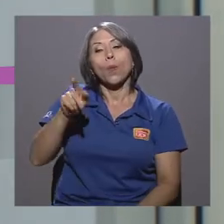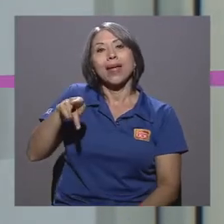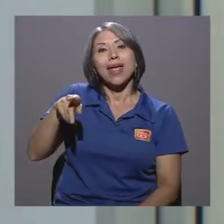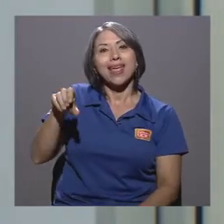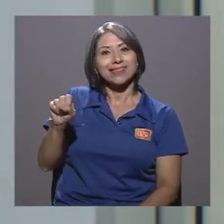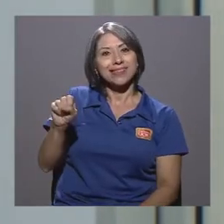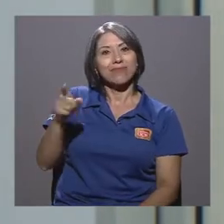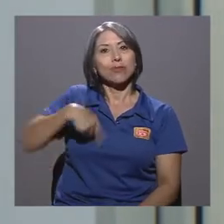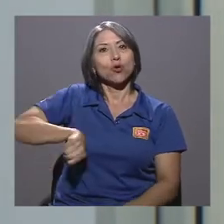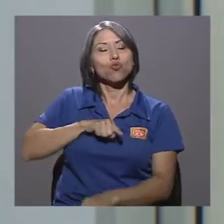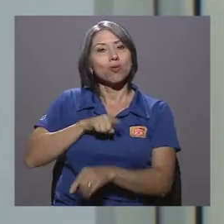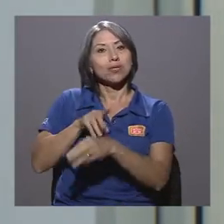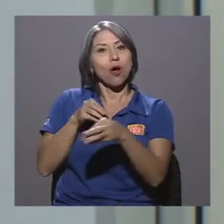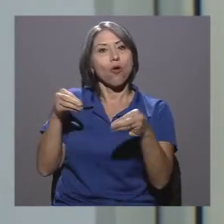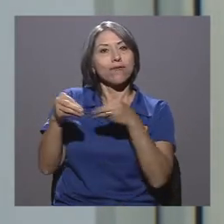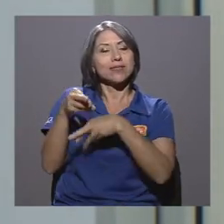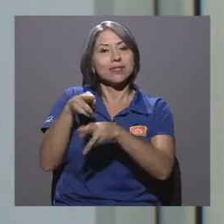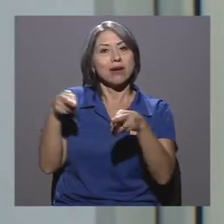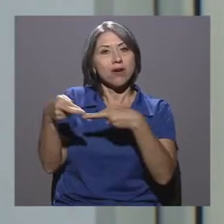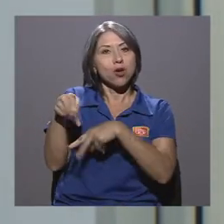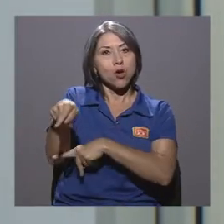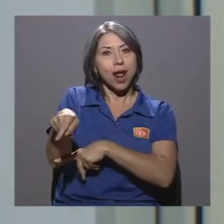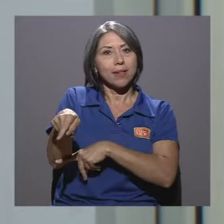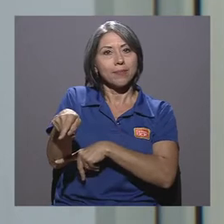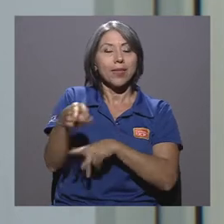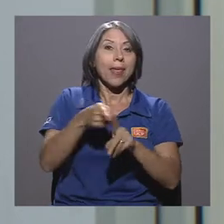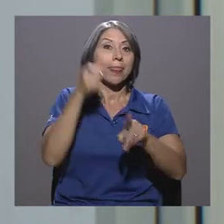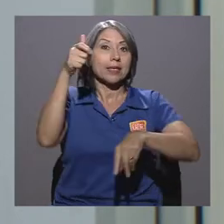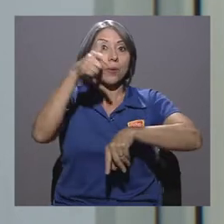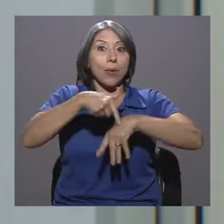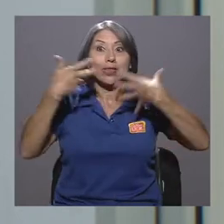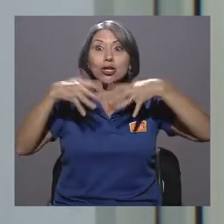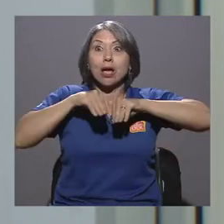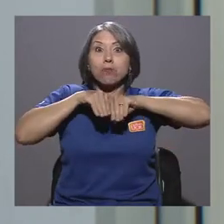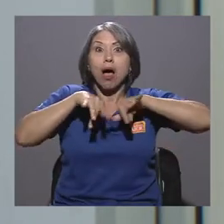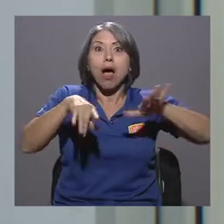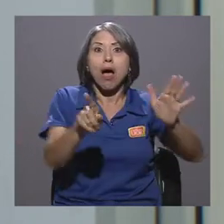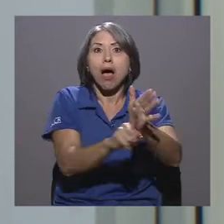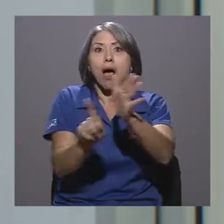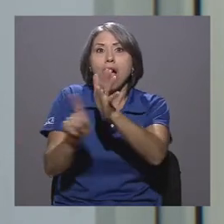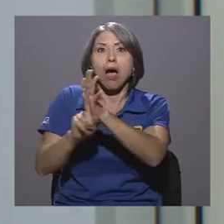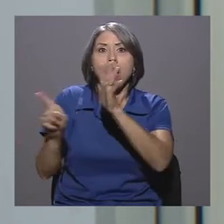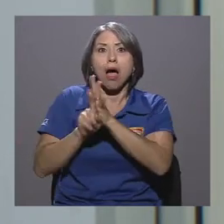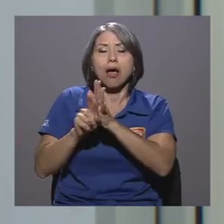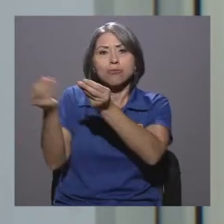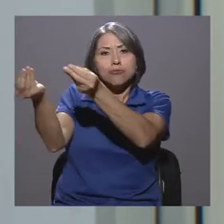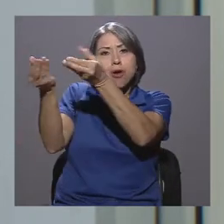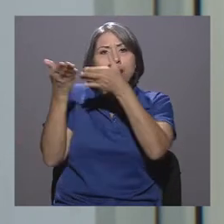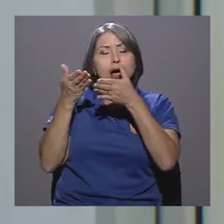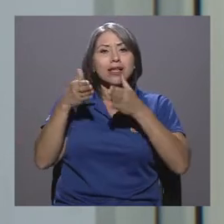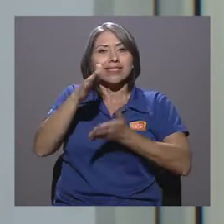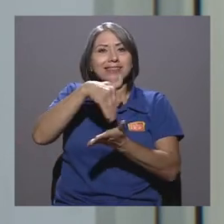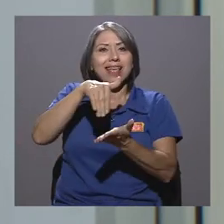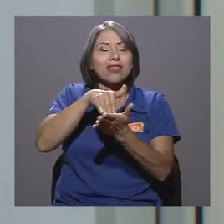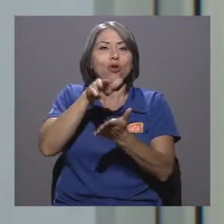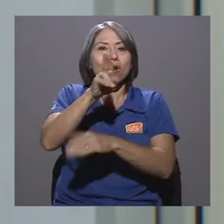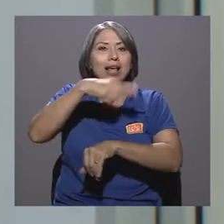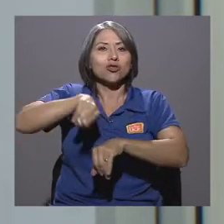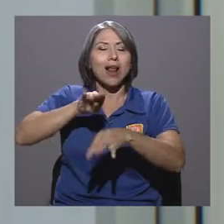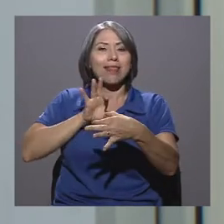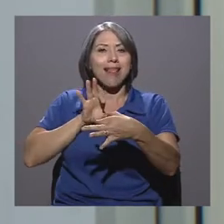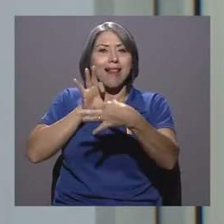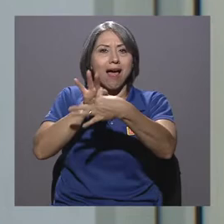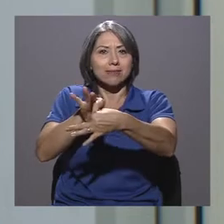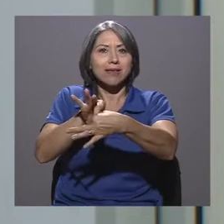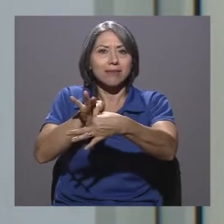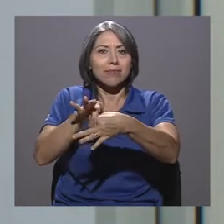oficina regional, y desde el momento en que se emite esta alerta nos la comunican por medio del Centro Nacional de Enlace, que